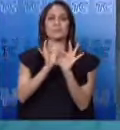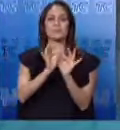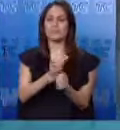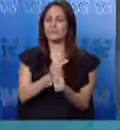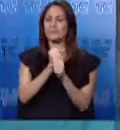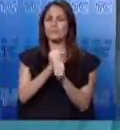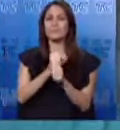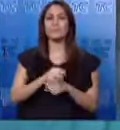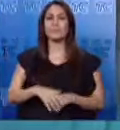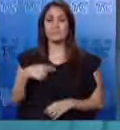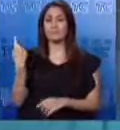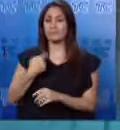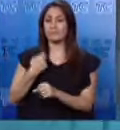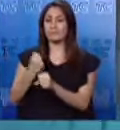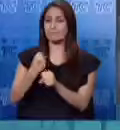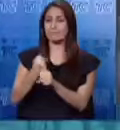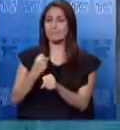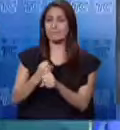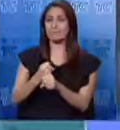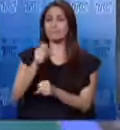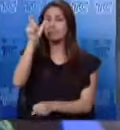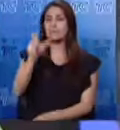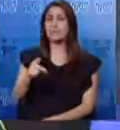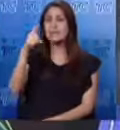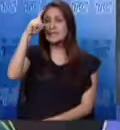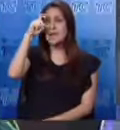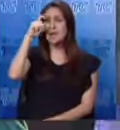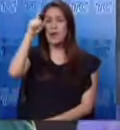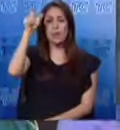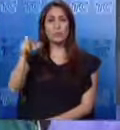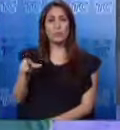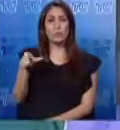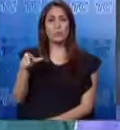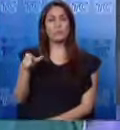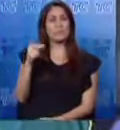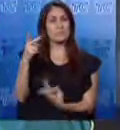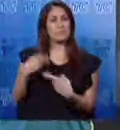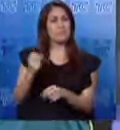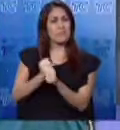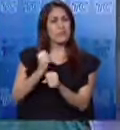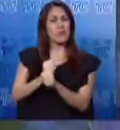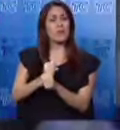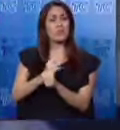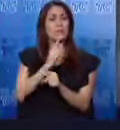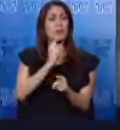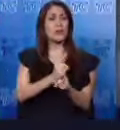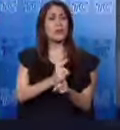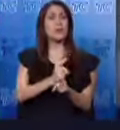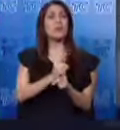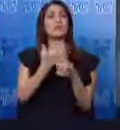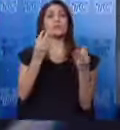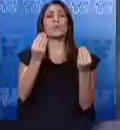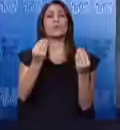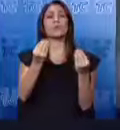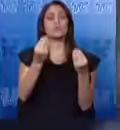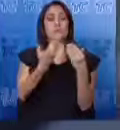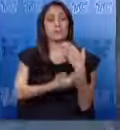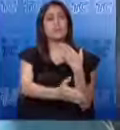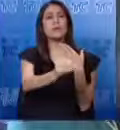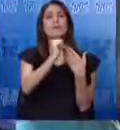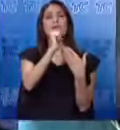ha trabajado el compañero Pepe Serrano. Pero por cierto, él mismo lo reconoce. Hay tanto